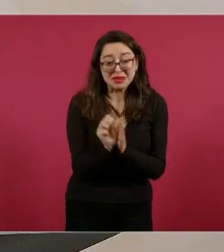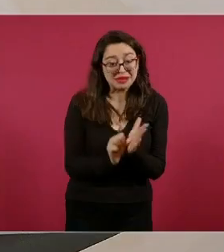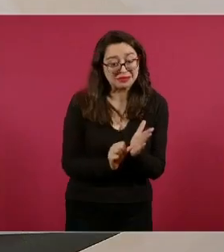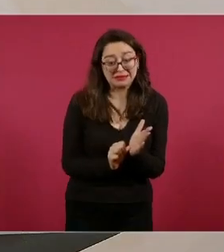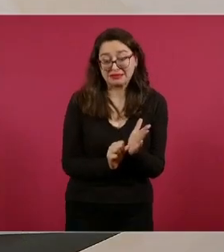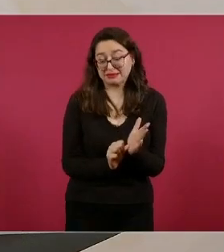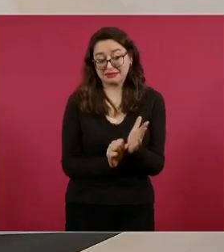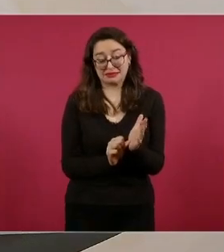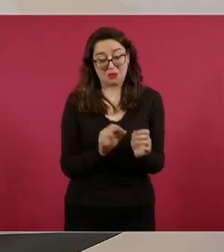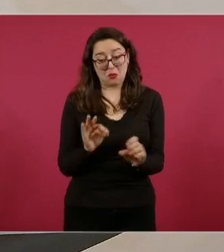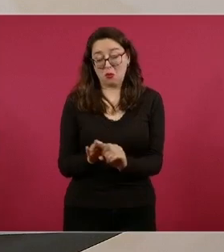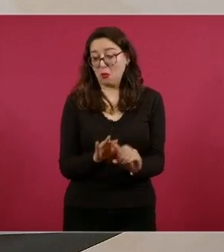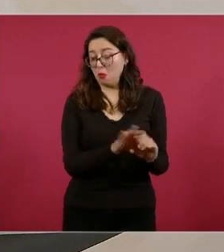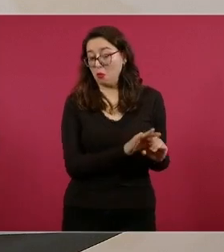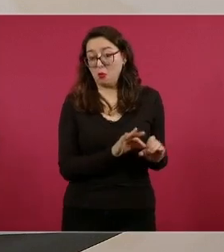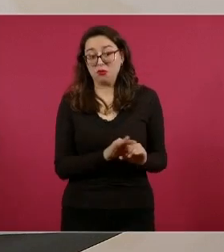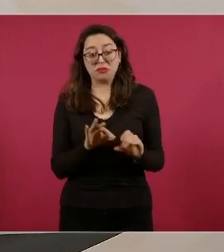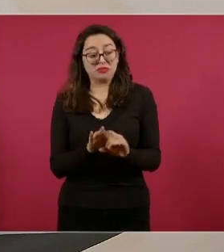Ya